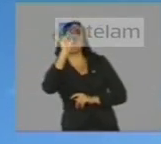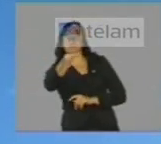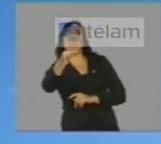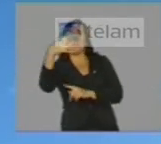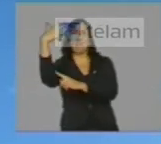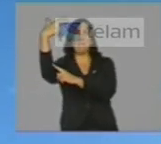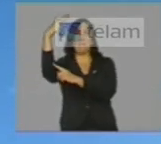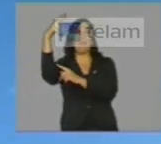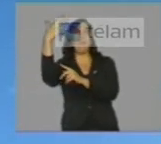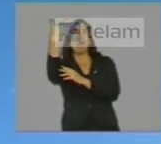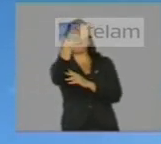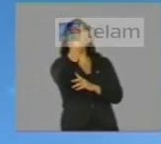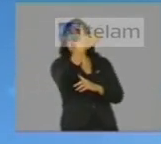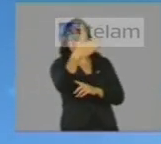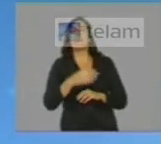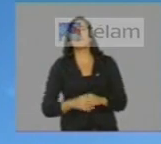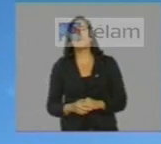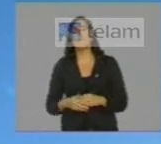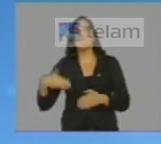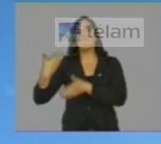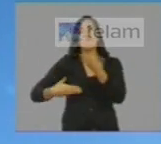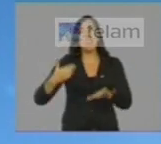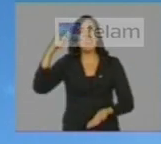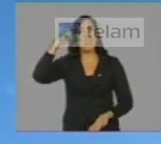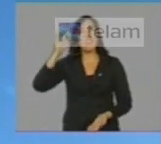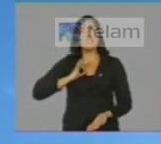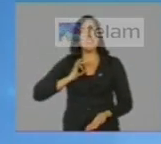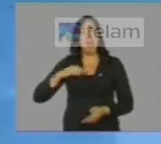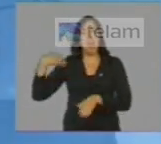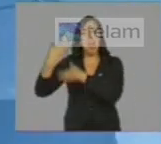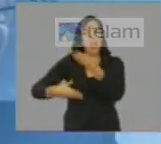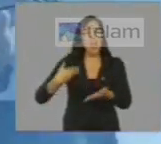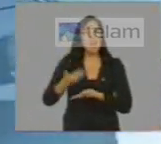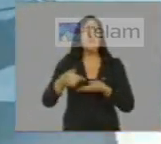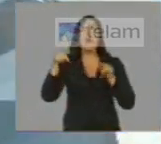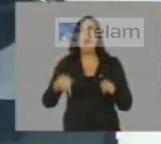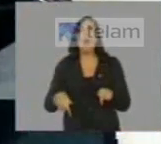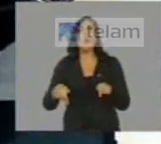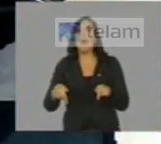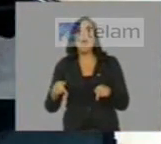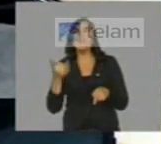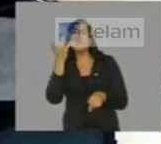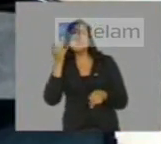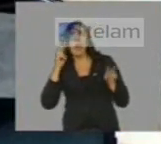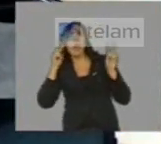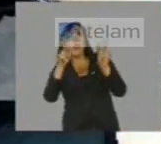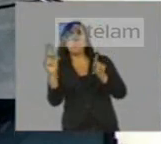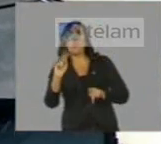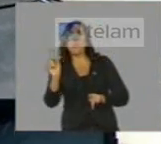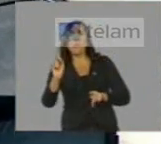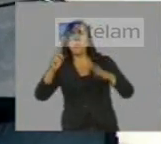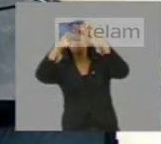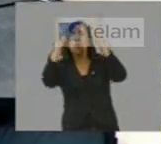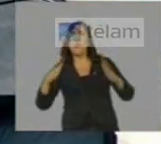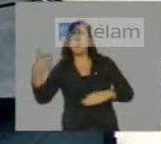10 años después que vengo, el monumento prácticamente no se ve porque está ocultado por la infinidad